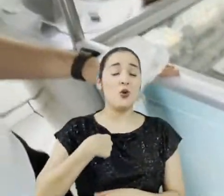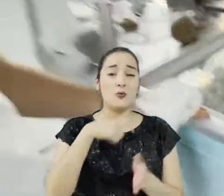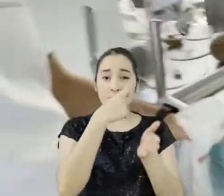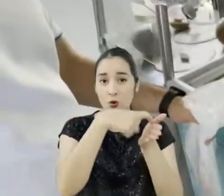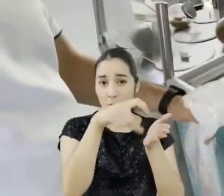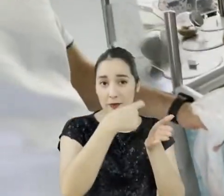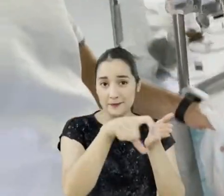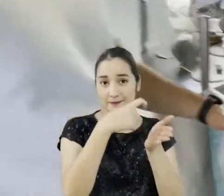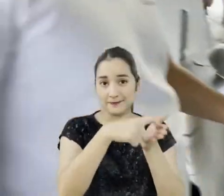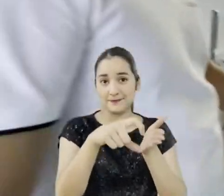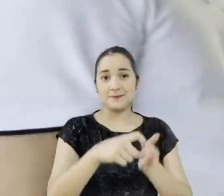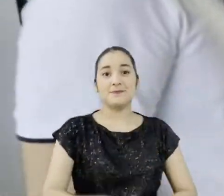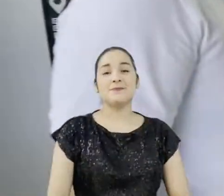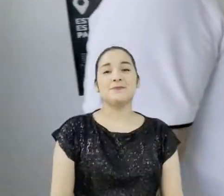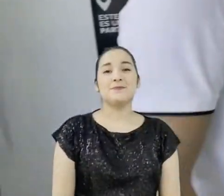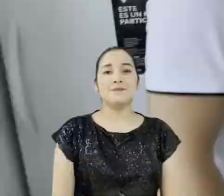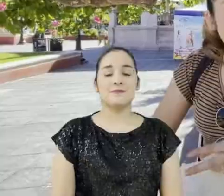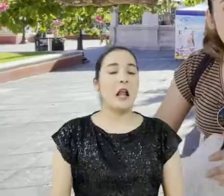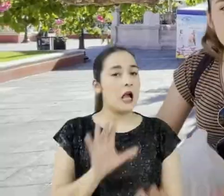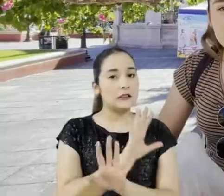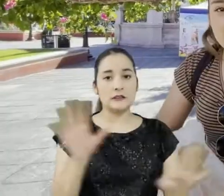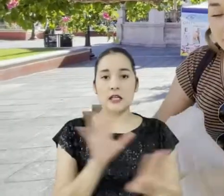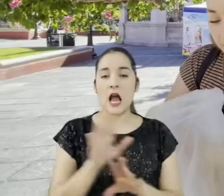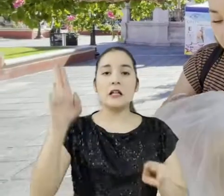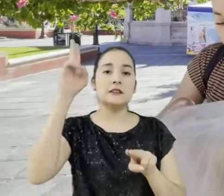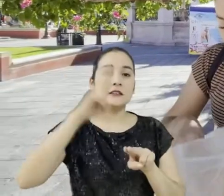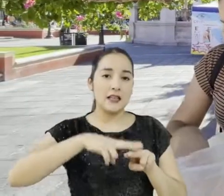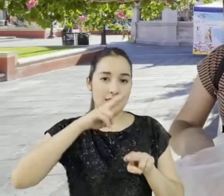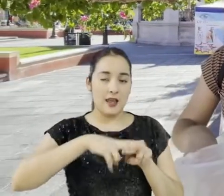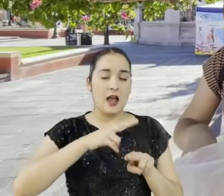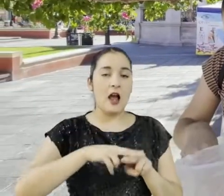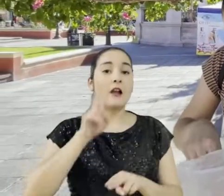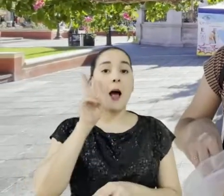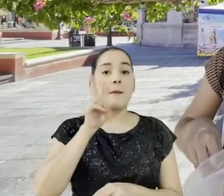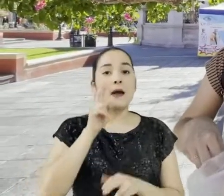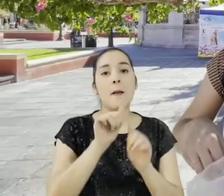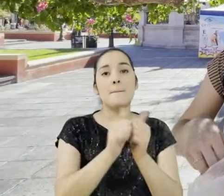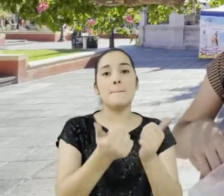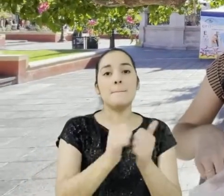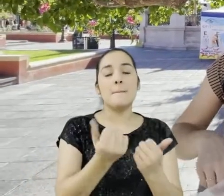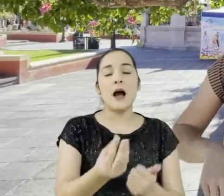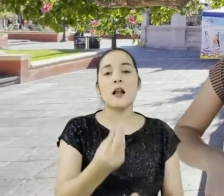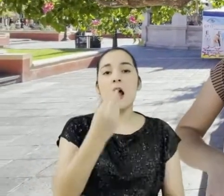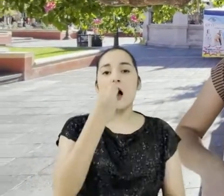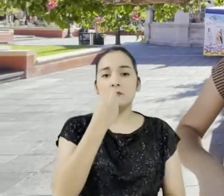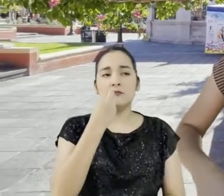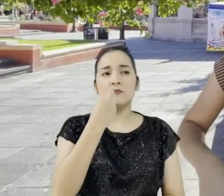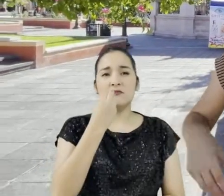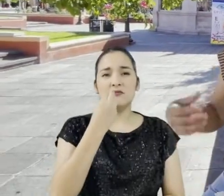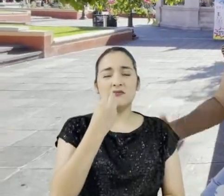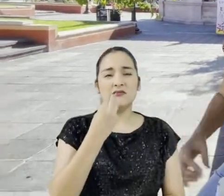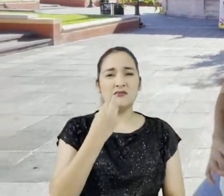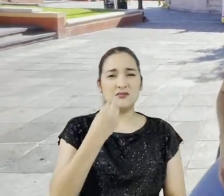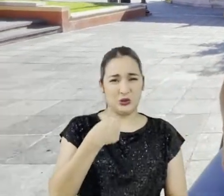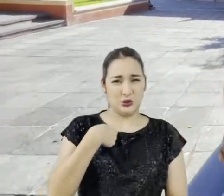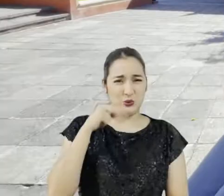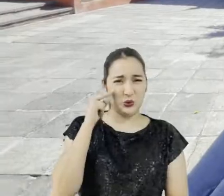están preparando. Ya nos venimos a sentar, vamos a probar el pan. Yo nada más escuché que era algo de canela,